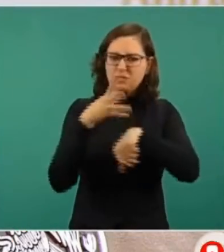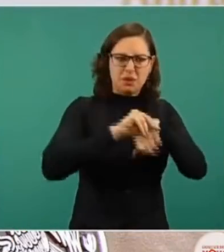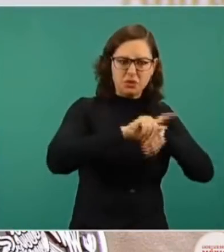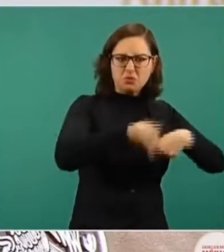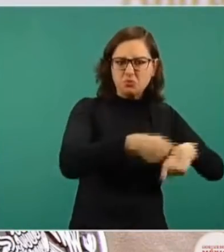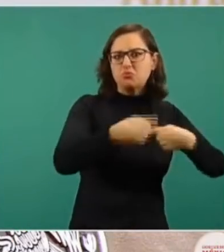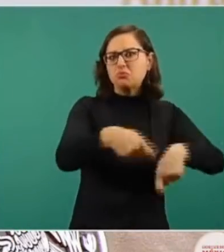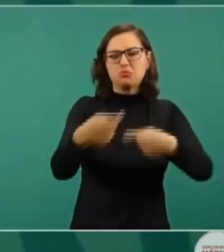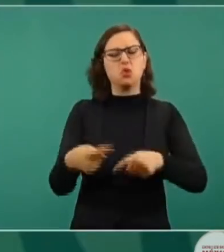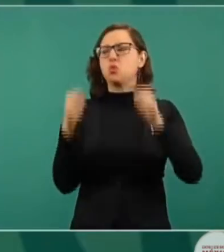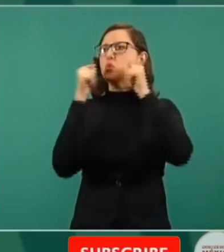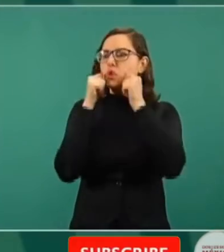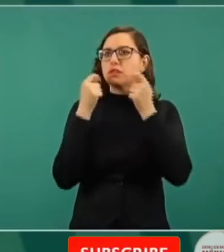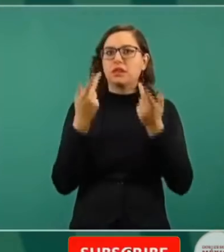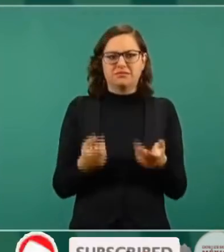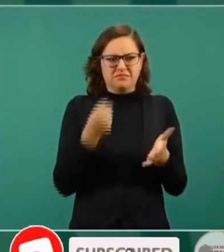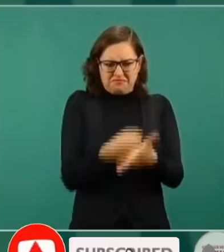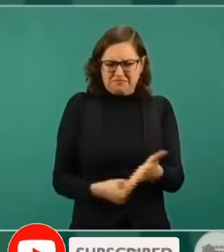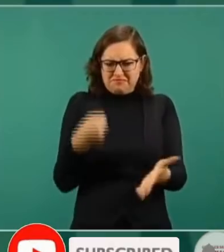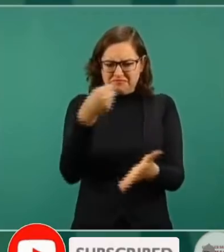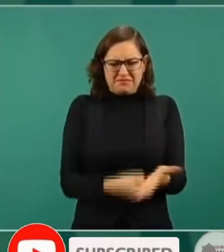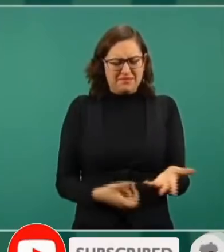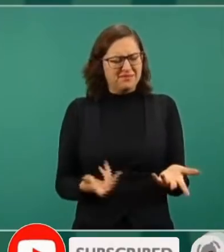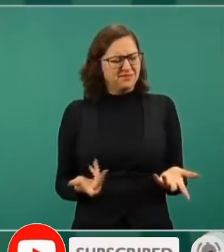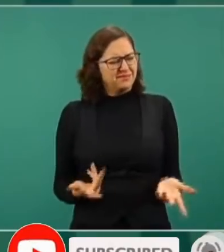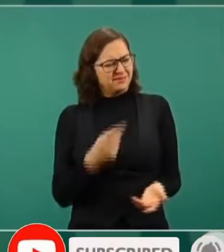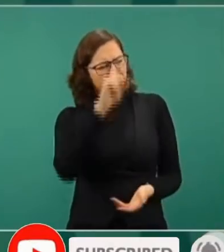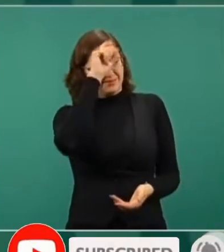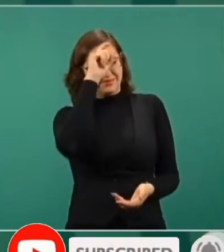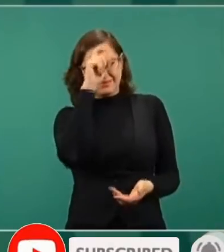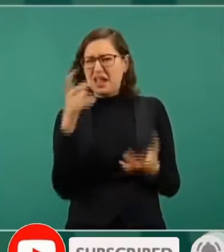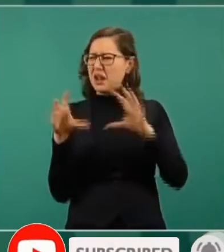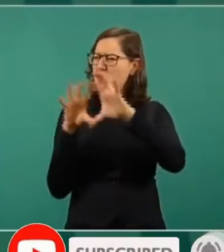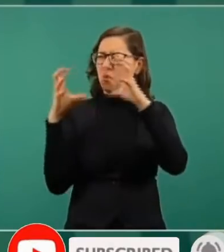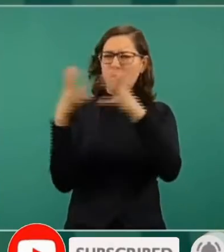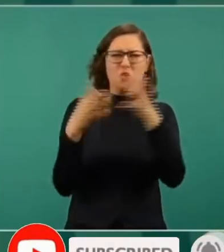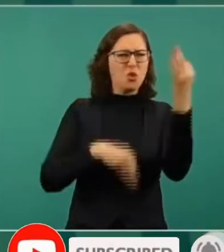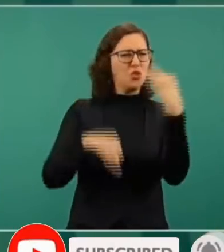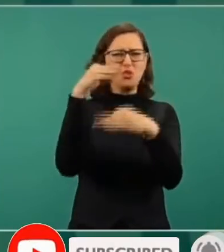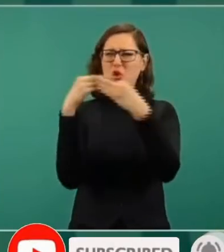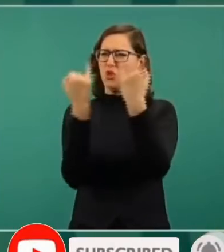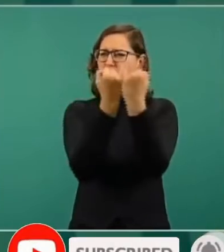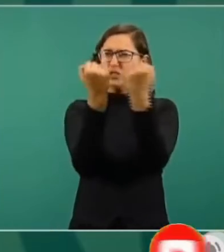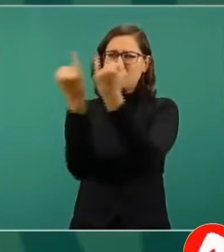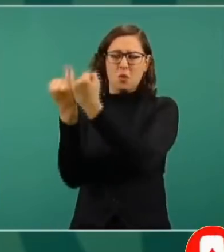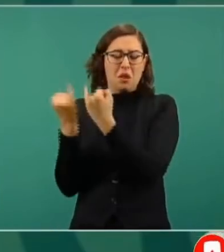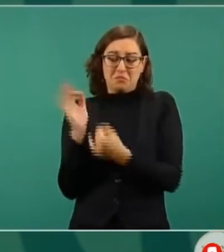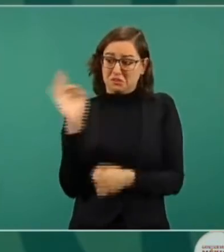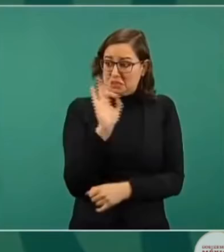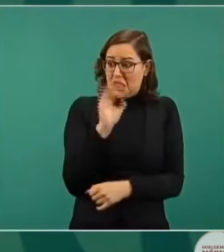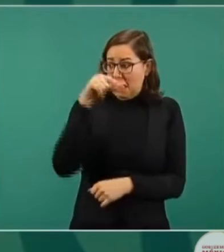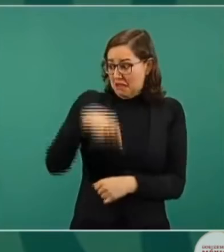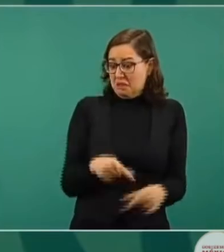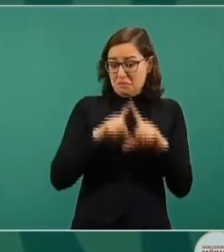entrar, ¿verdad? Este es un tema mundial, se sabe. Aquí los jueces no se han dado cuenta